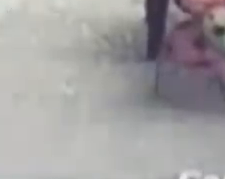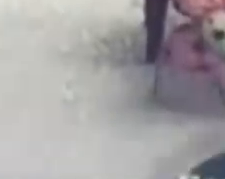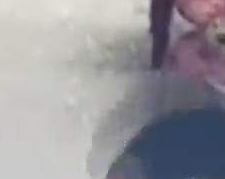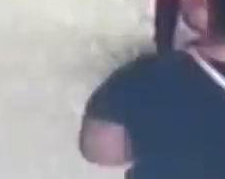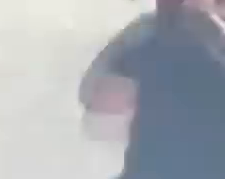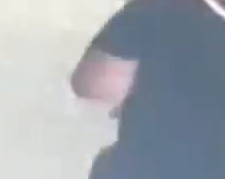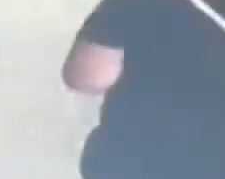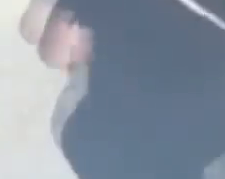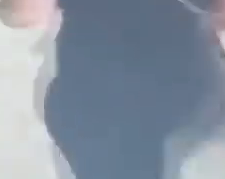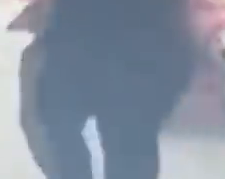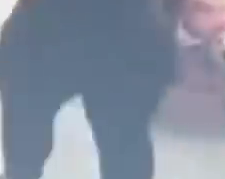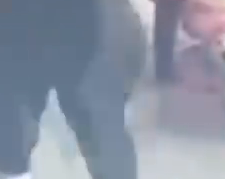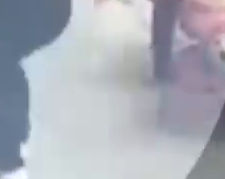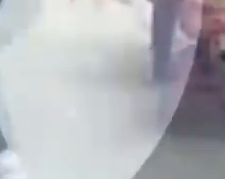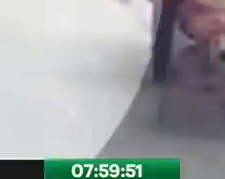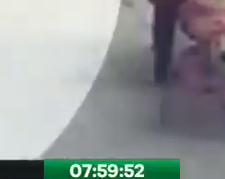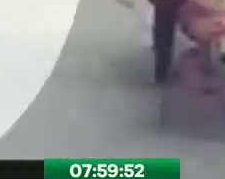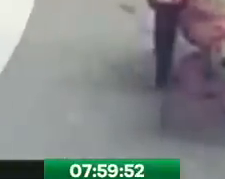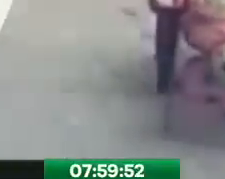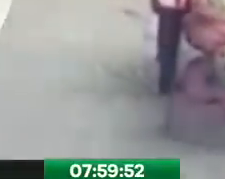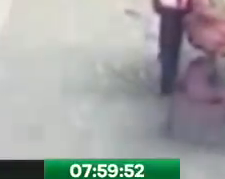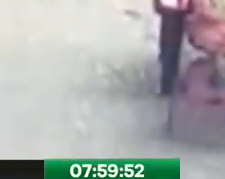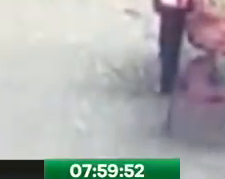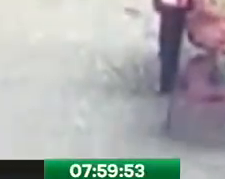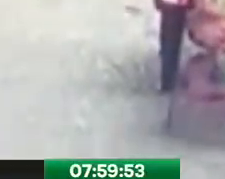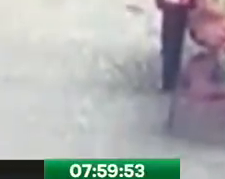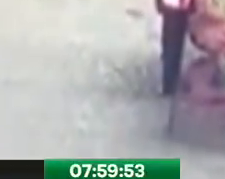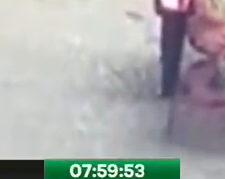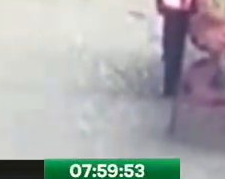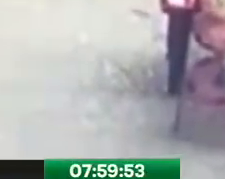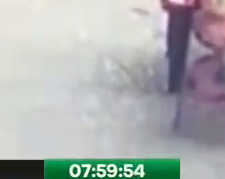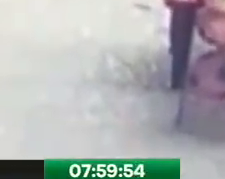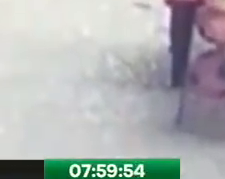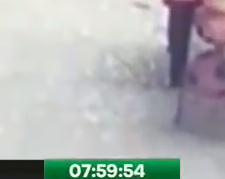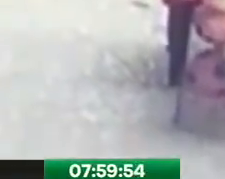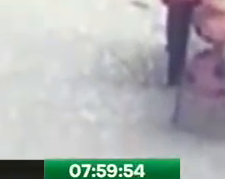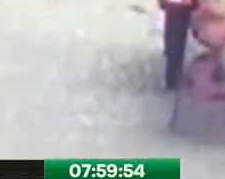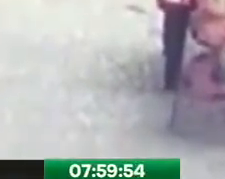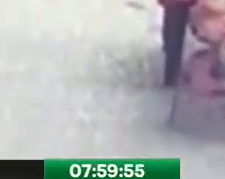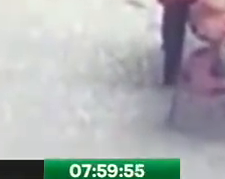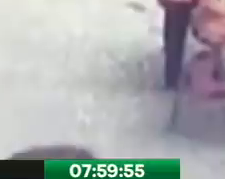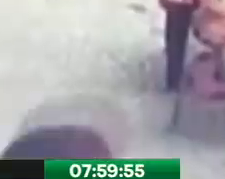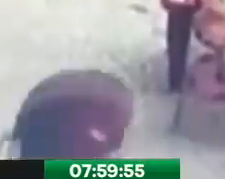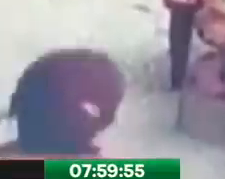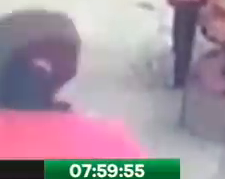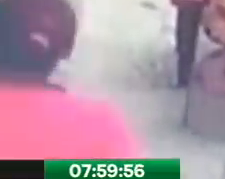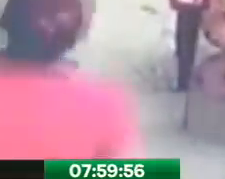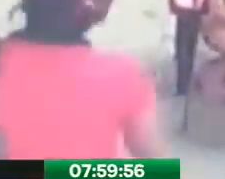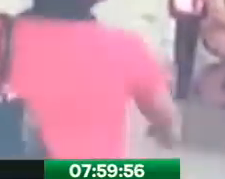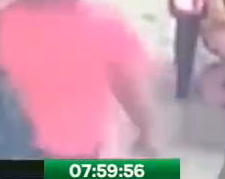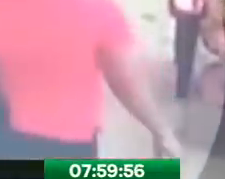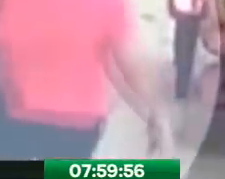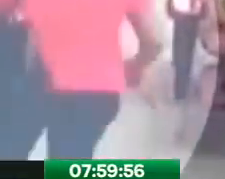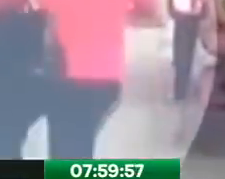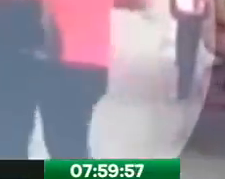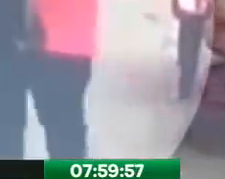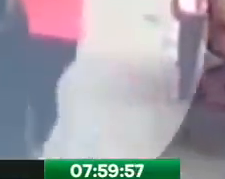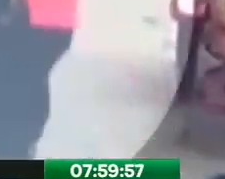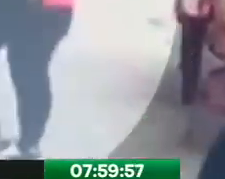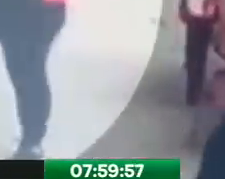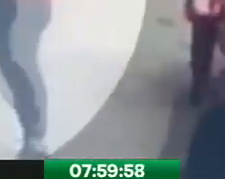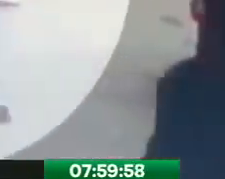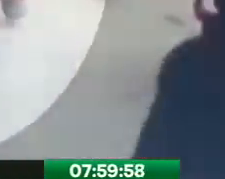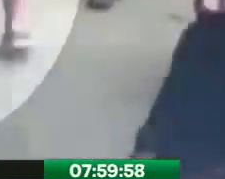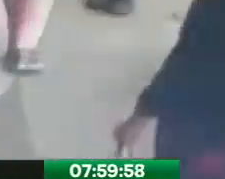robados en un local situado en la ciudad de la martha de roldós en guayaquil lo sorprendente del caso es que en el hecho participaron por lo menos siete